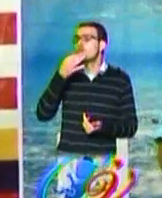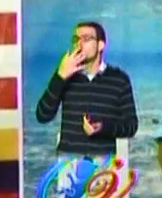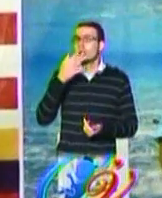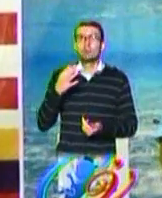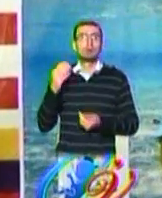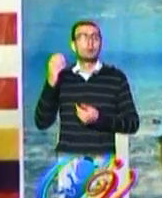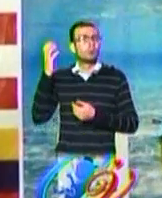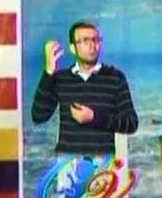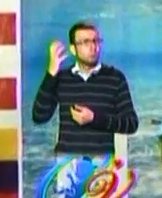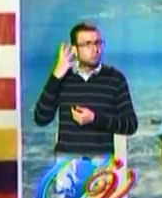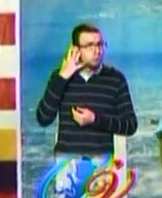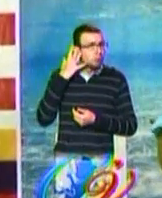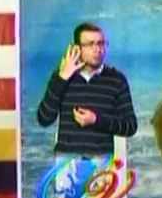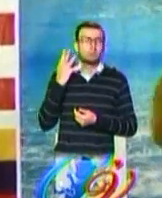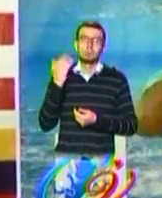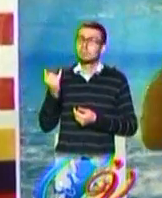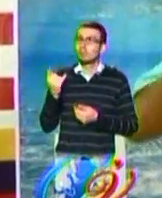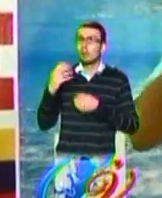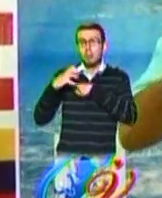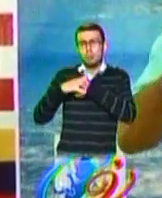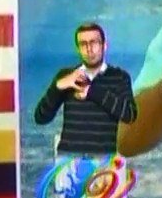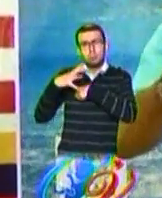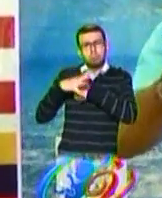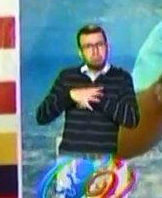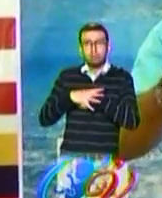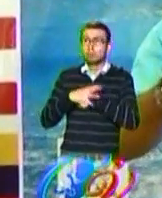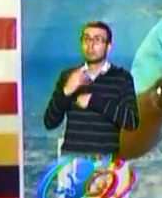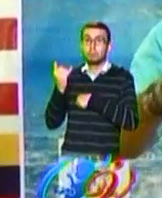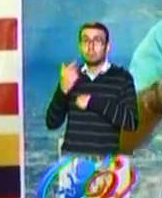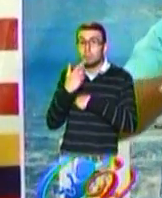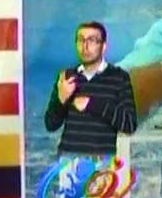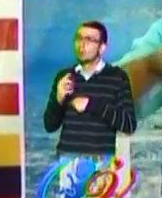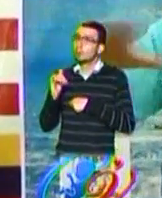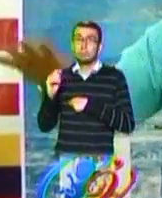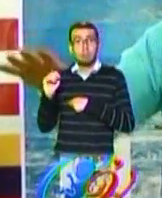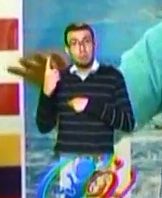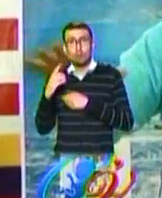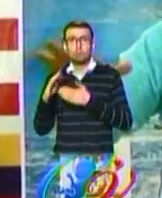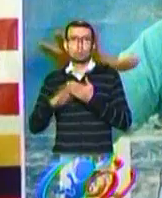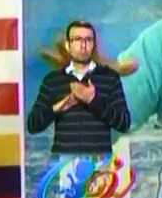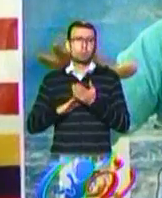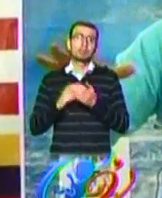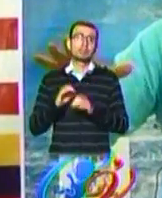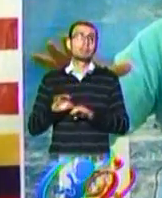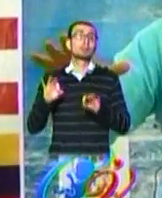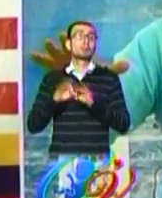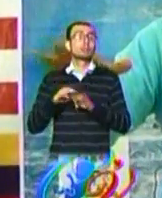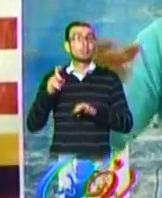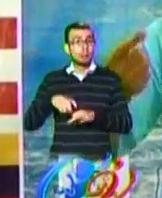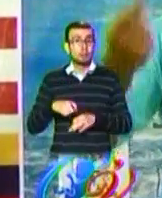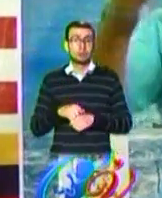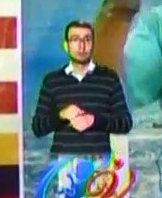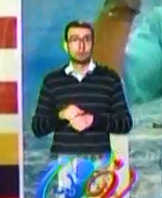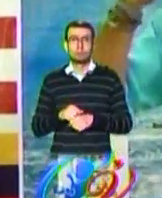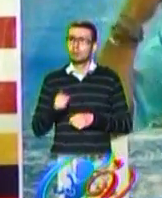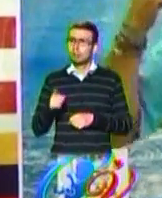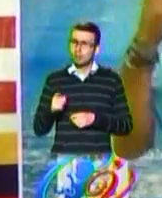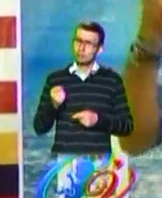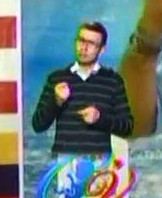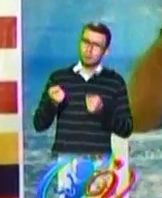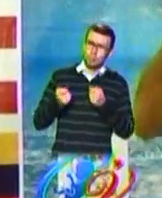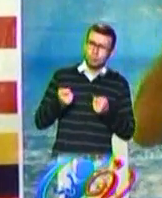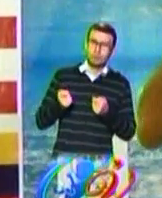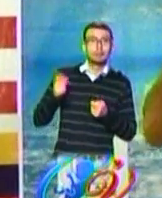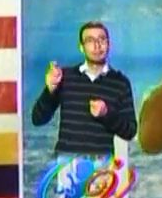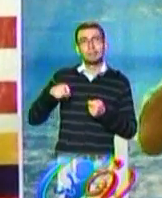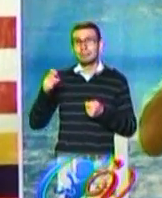antiinflamatorio. Lo primero que teníamos que corregir en ella, que es un tema interesantísimo, que es la odontología neurofocal, era corregir